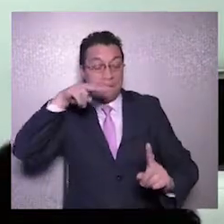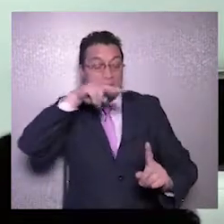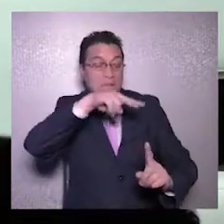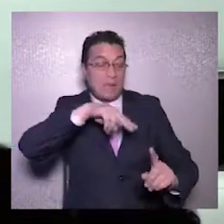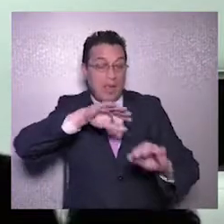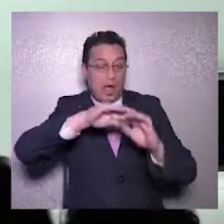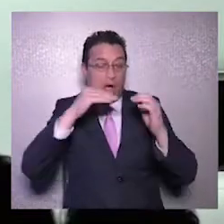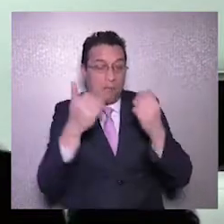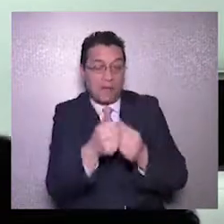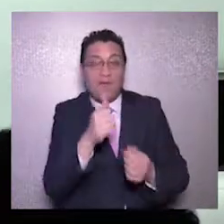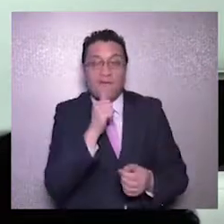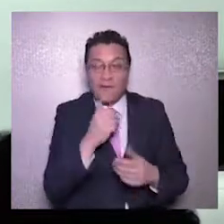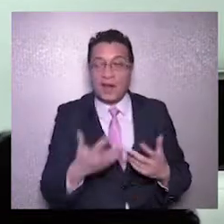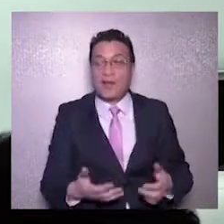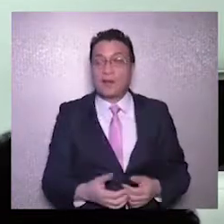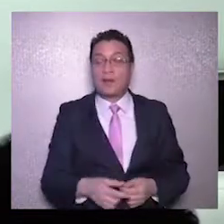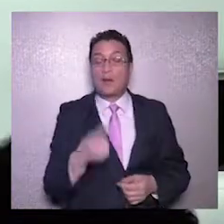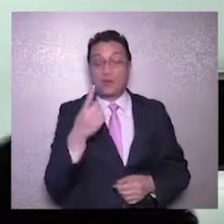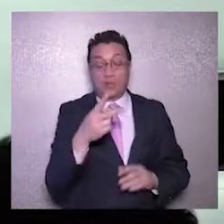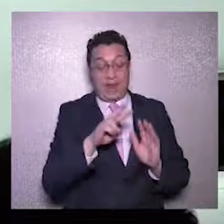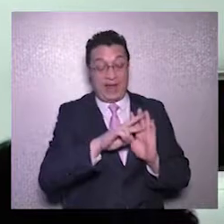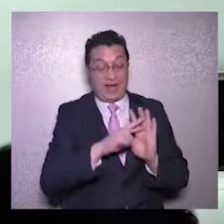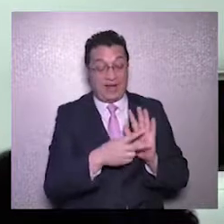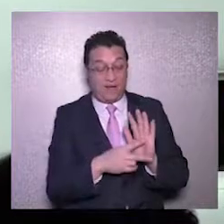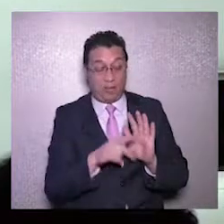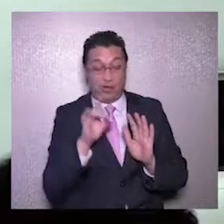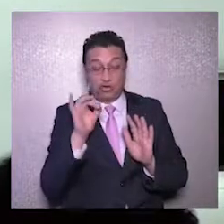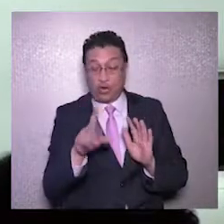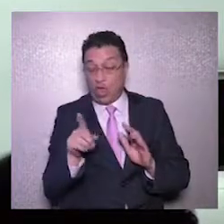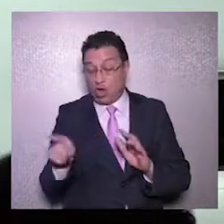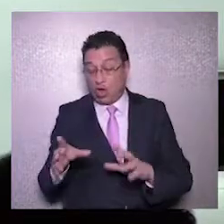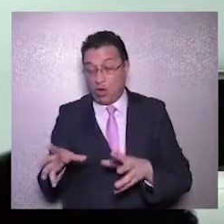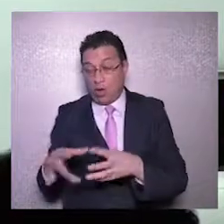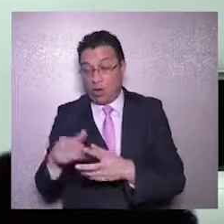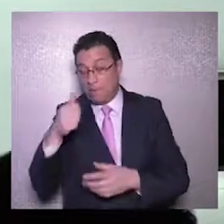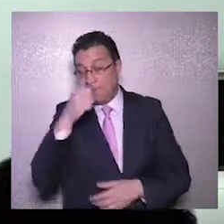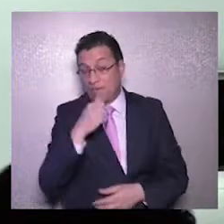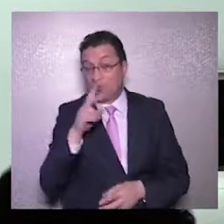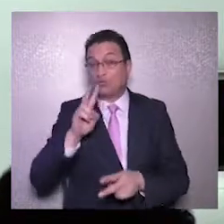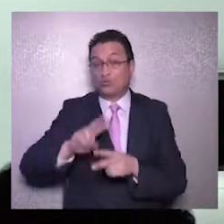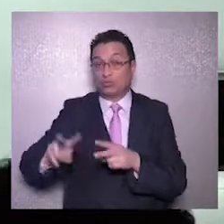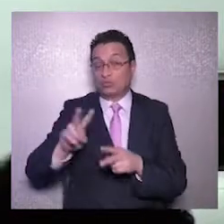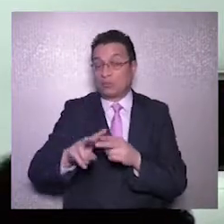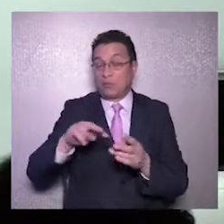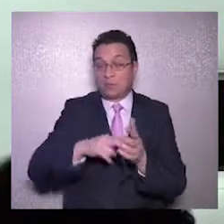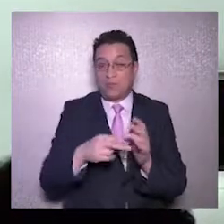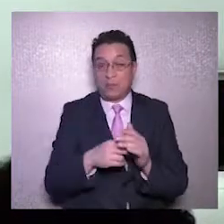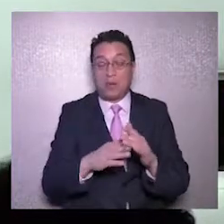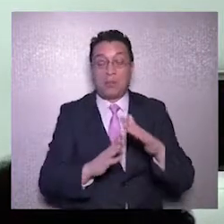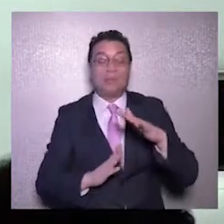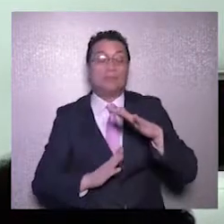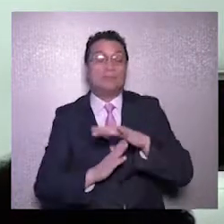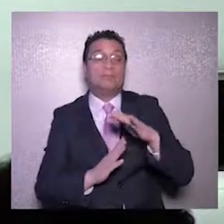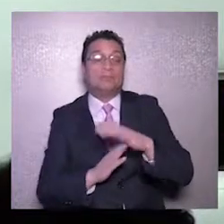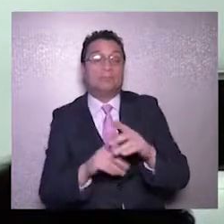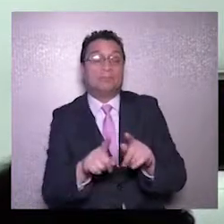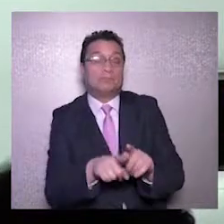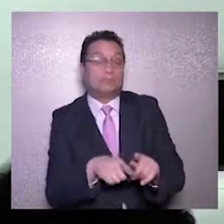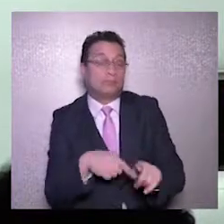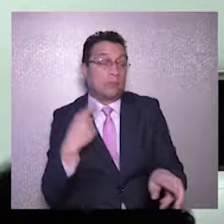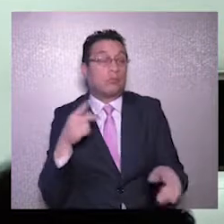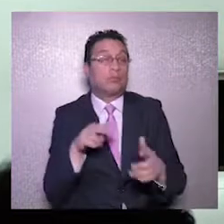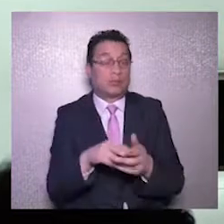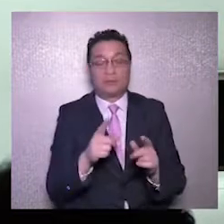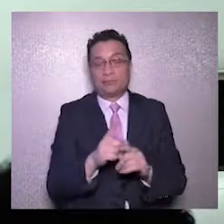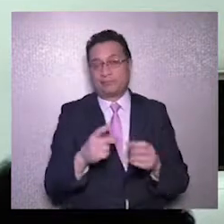sector. Porque una reforma solo al sector privado no va a solucionar el problema de las listas de espera y los problemas de